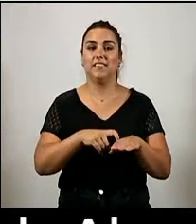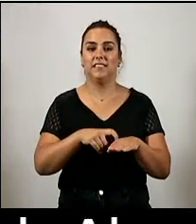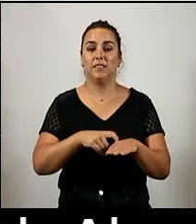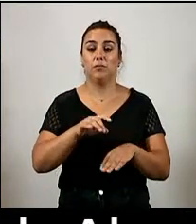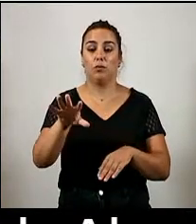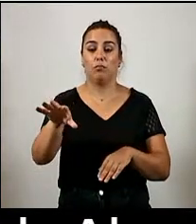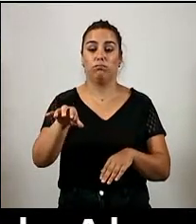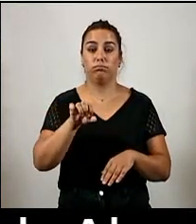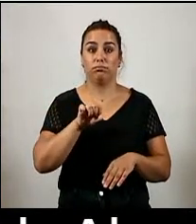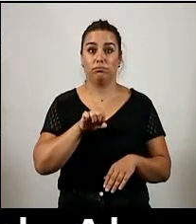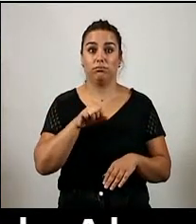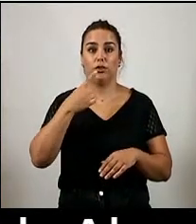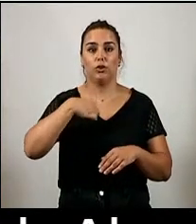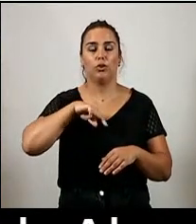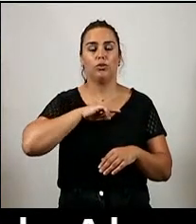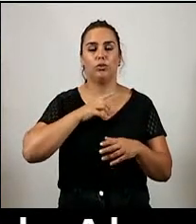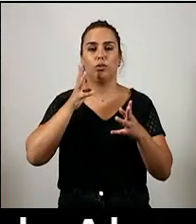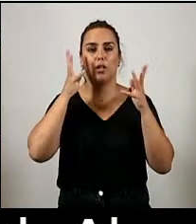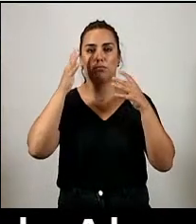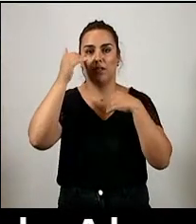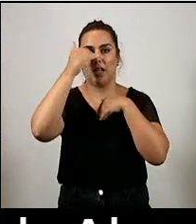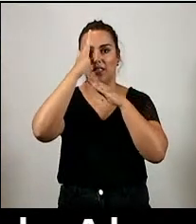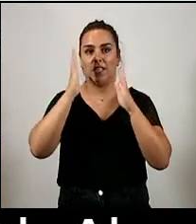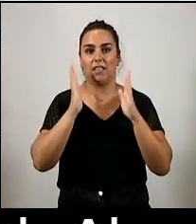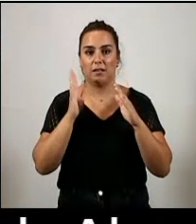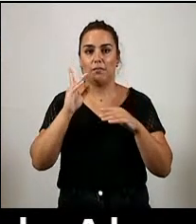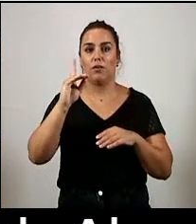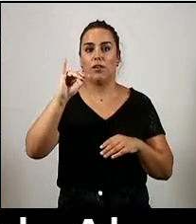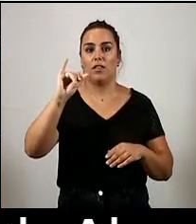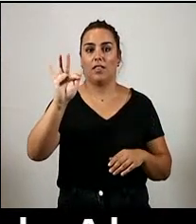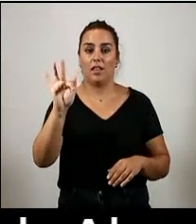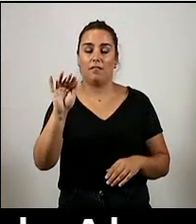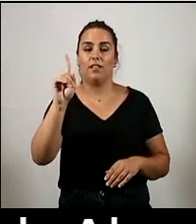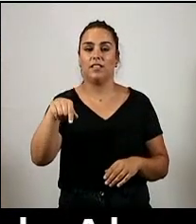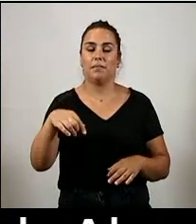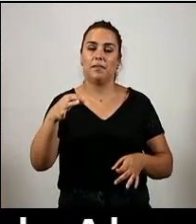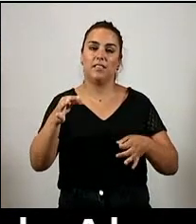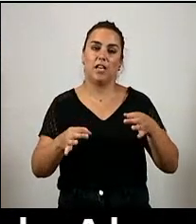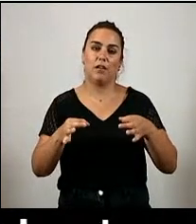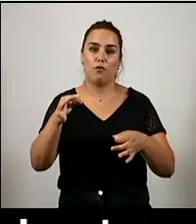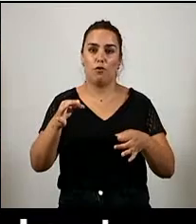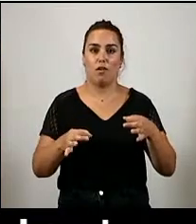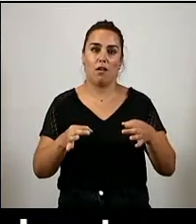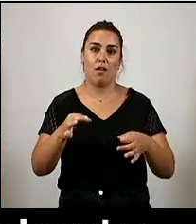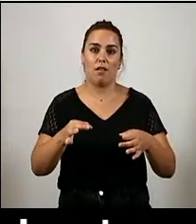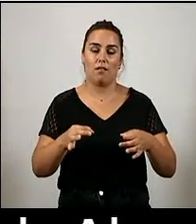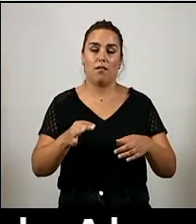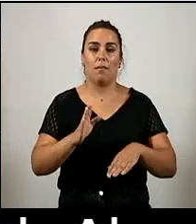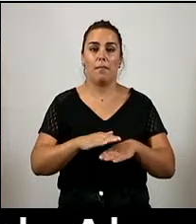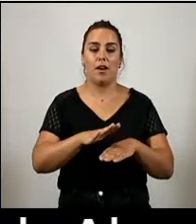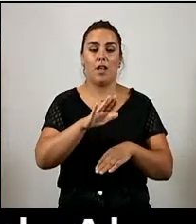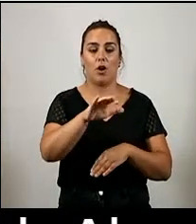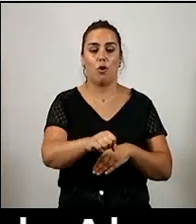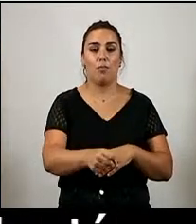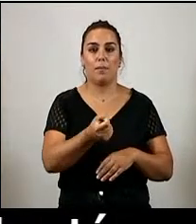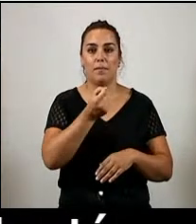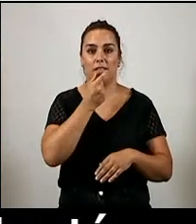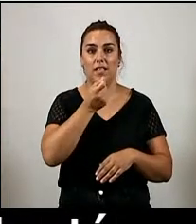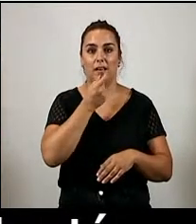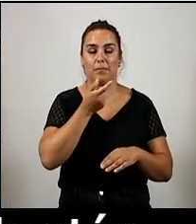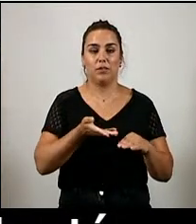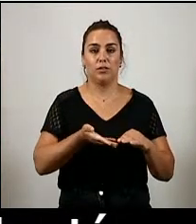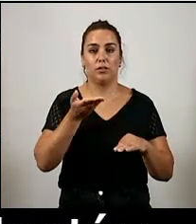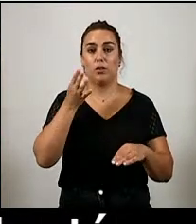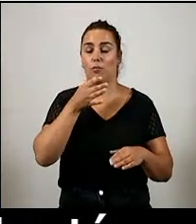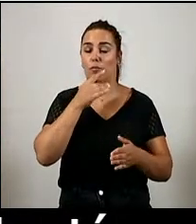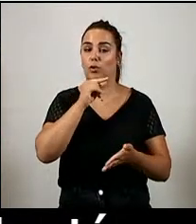adquisición, atendemos la recomendación de la IREF y del Tribunal de Cuentas de incrementar la compra de medicamentos por